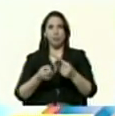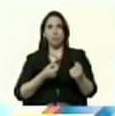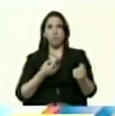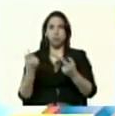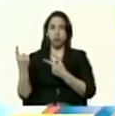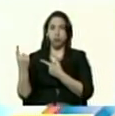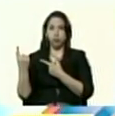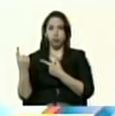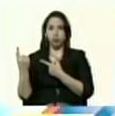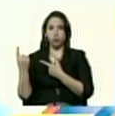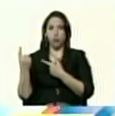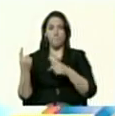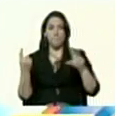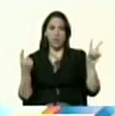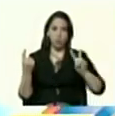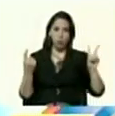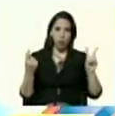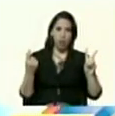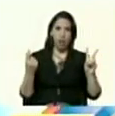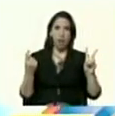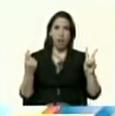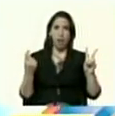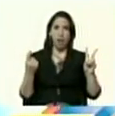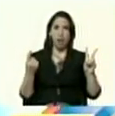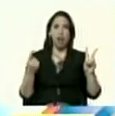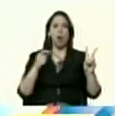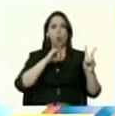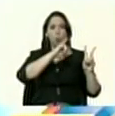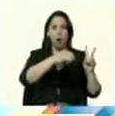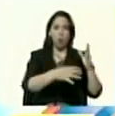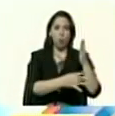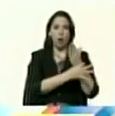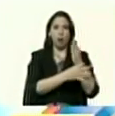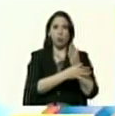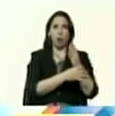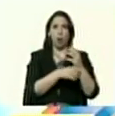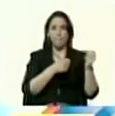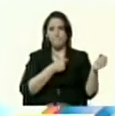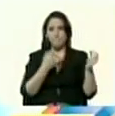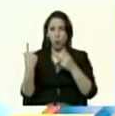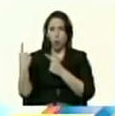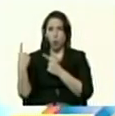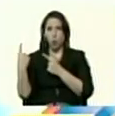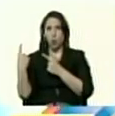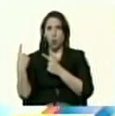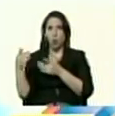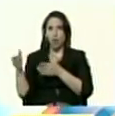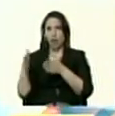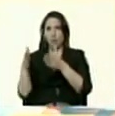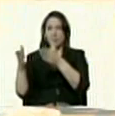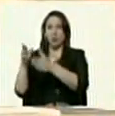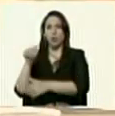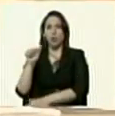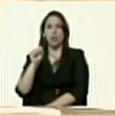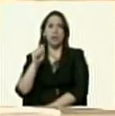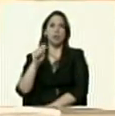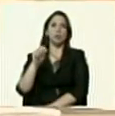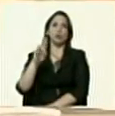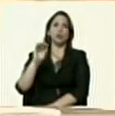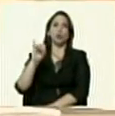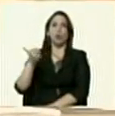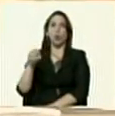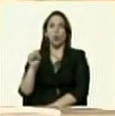del territorio venezolano del señor Juan Guaidó, para llevarlo por los caminos de los rastrojos, protegido por